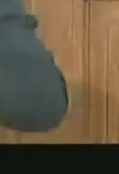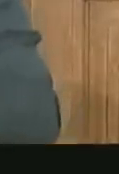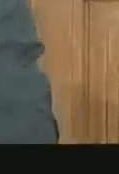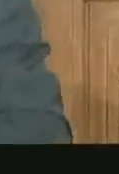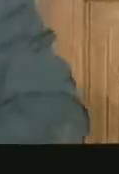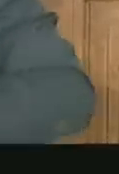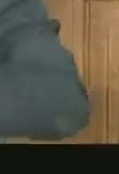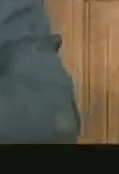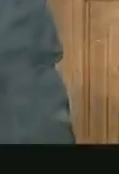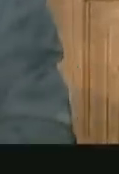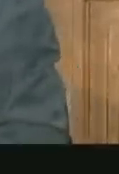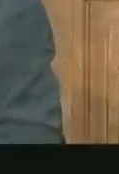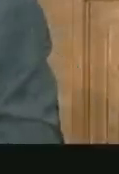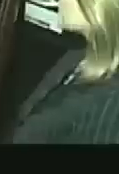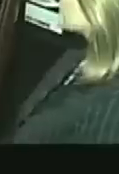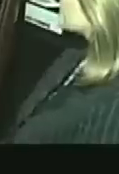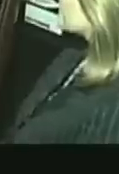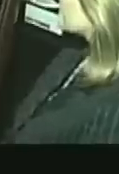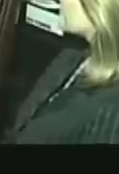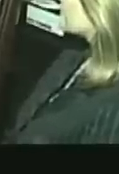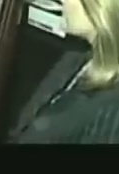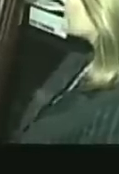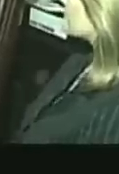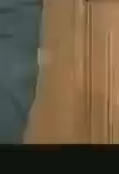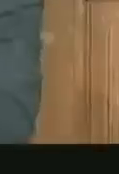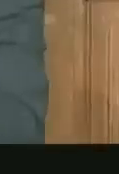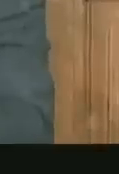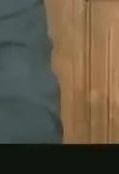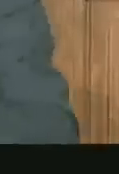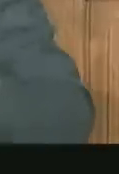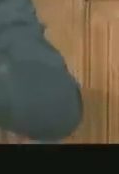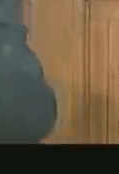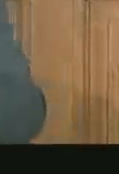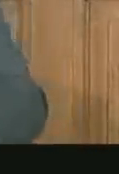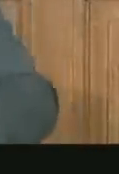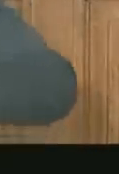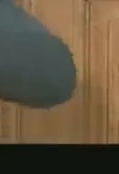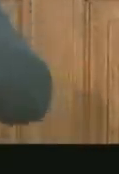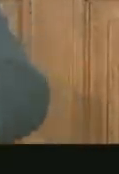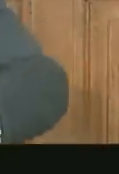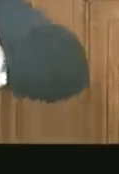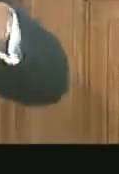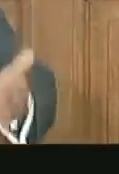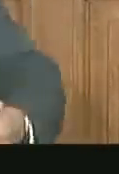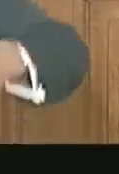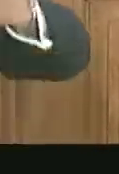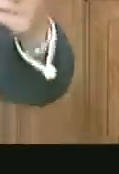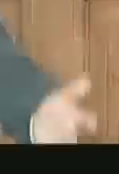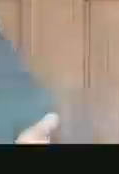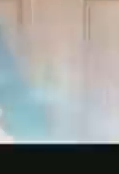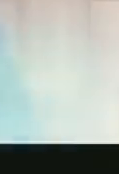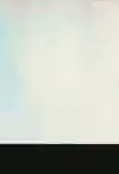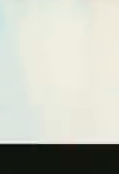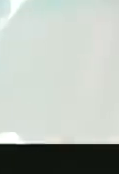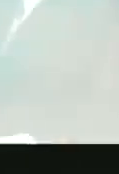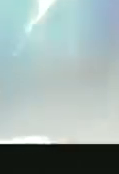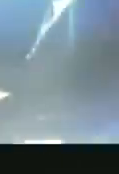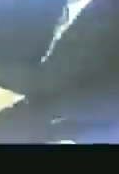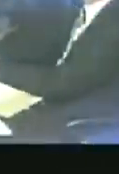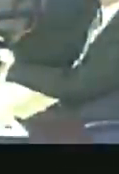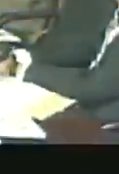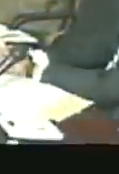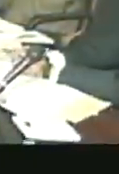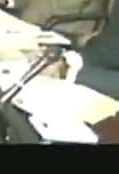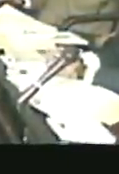su pensamiento y su acción hacia la dinamización del proceso revolucionario pacífico constituyente.